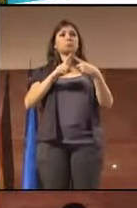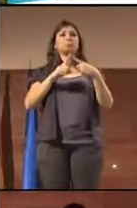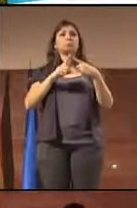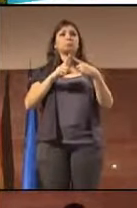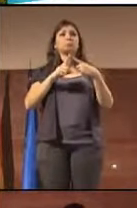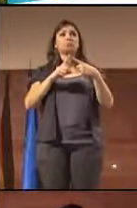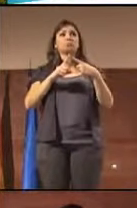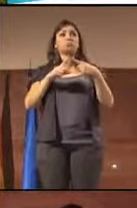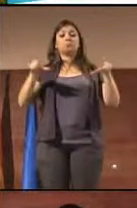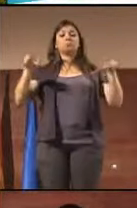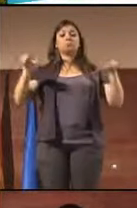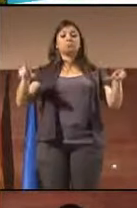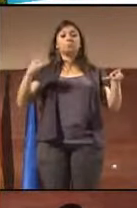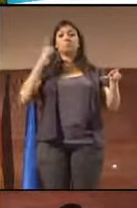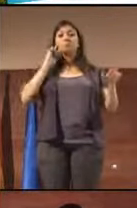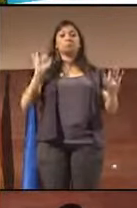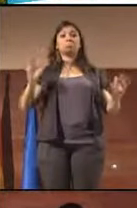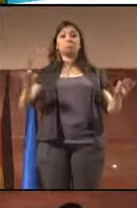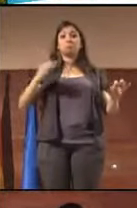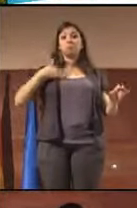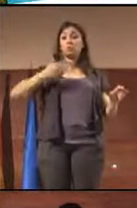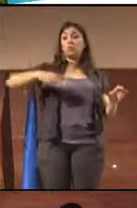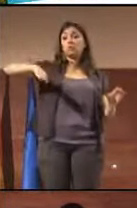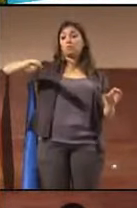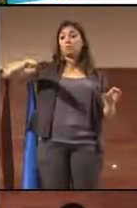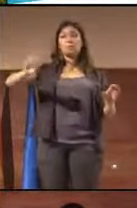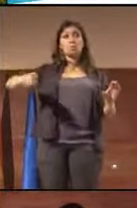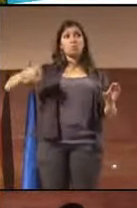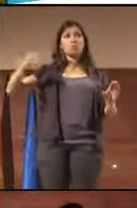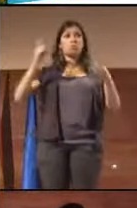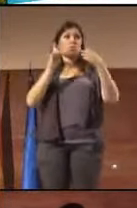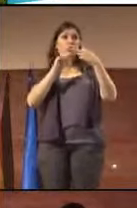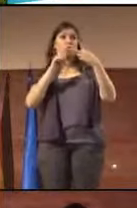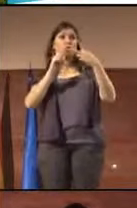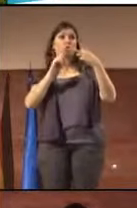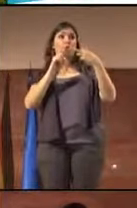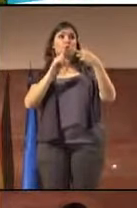que tenemos puesto en la mesa tal cual, y otro que es